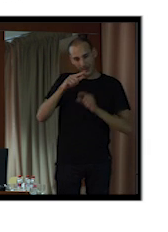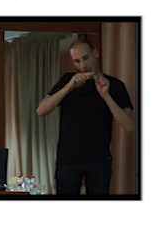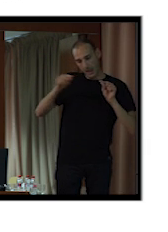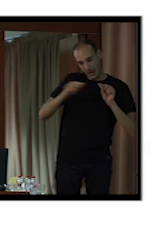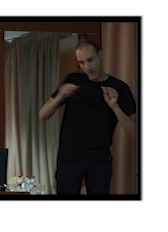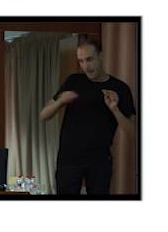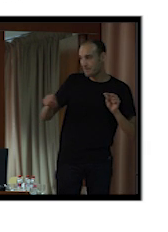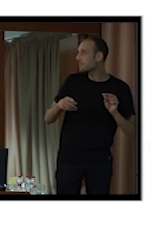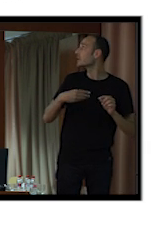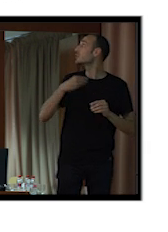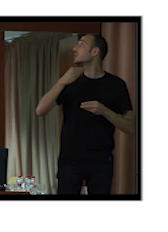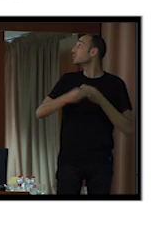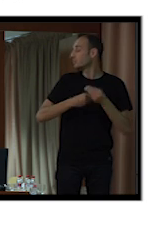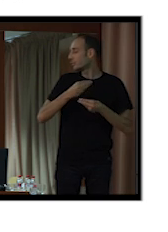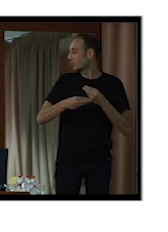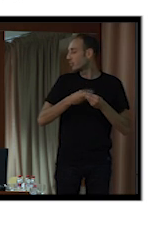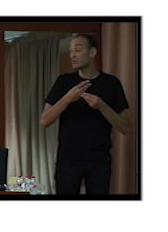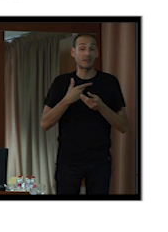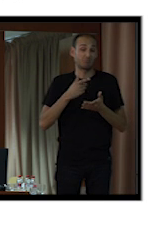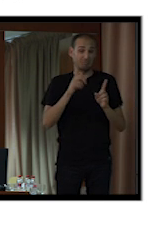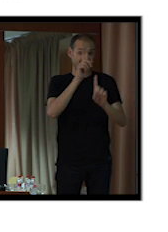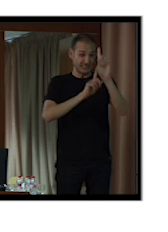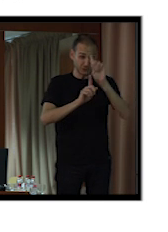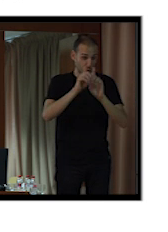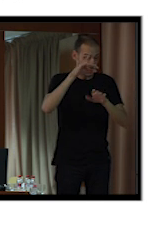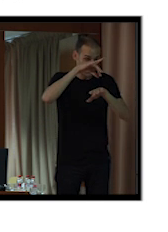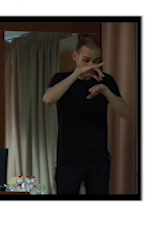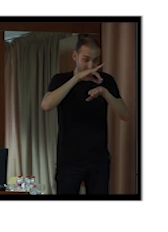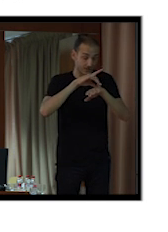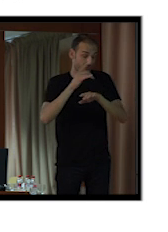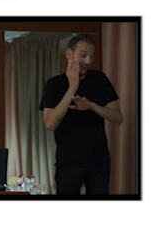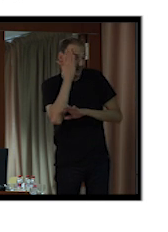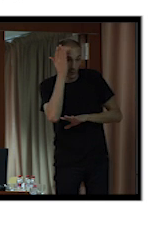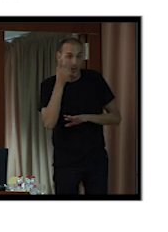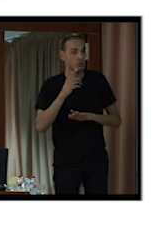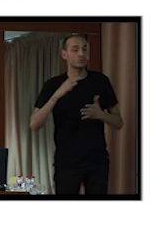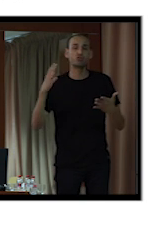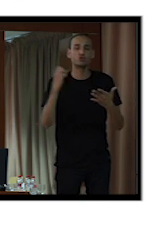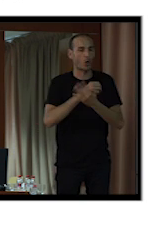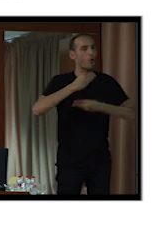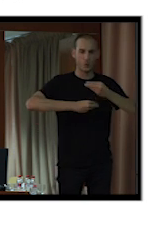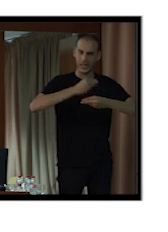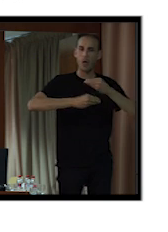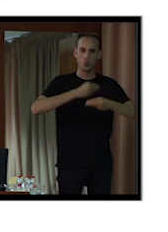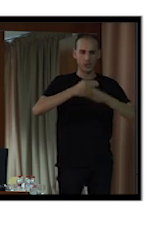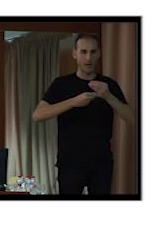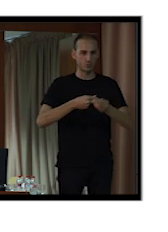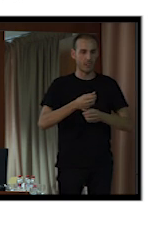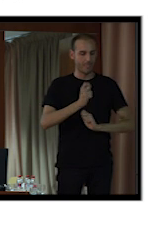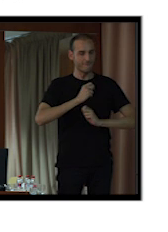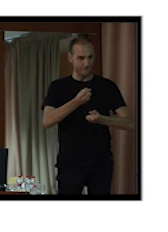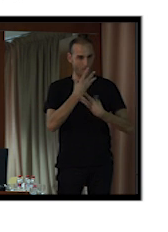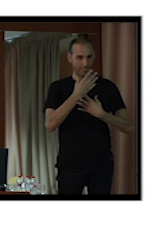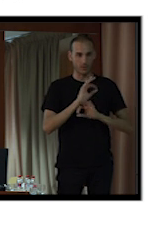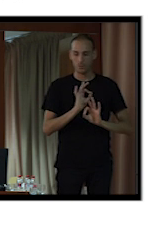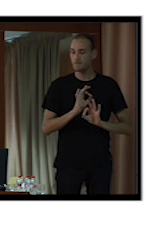fuera posible, para todos los trastornos del sueño. El insomnio es lo único que parece ser que no está indicado. Ahí se debería hacer